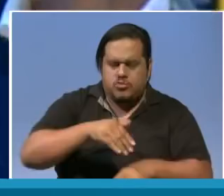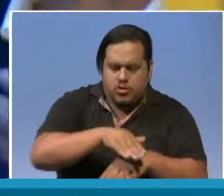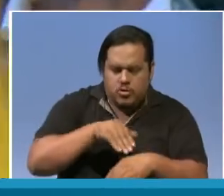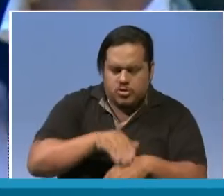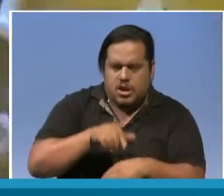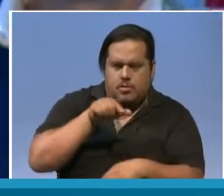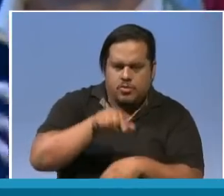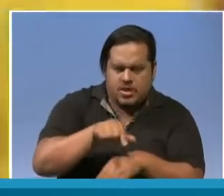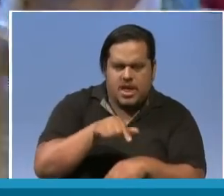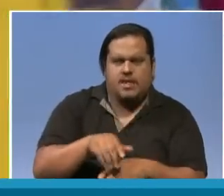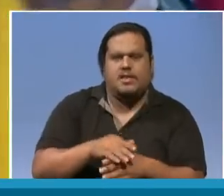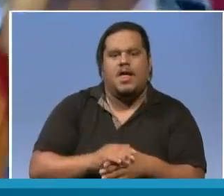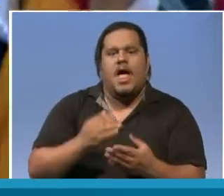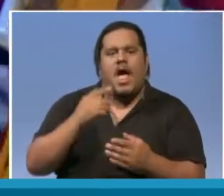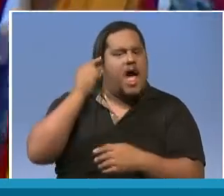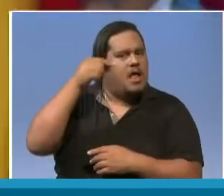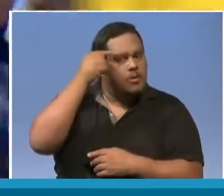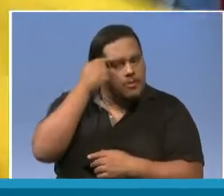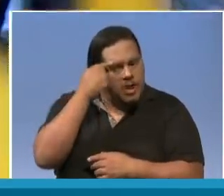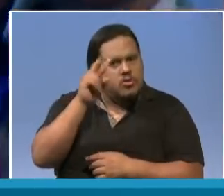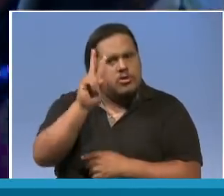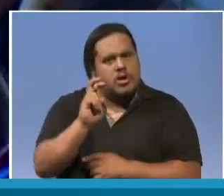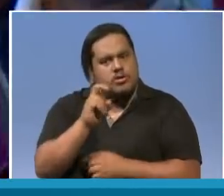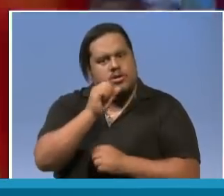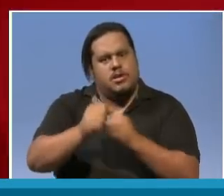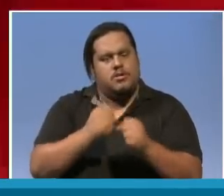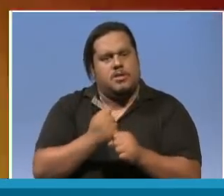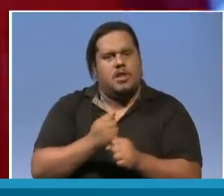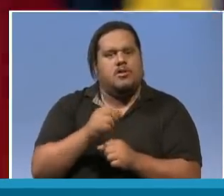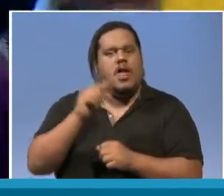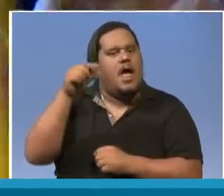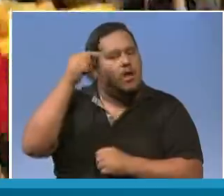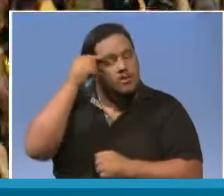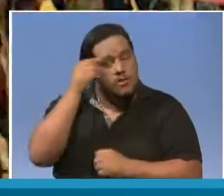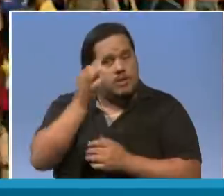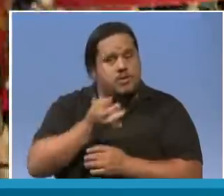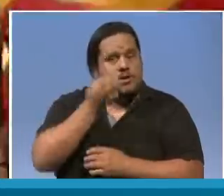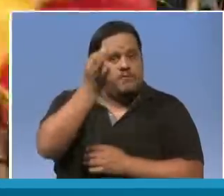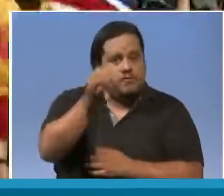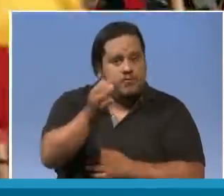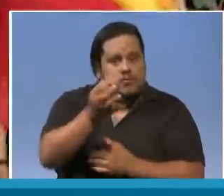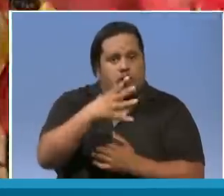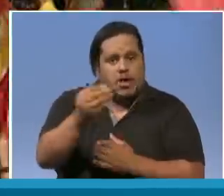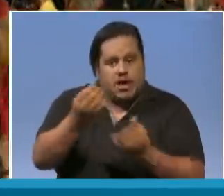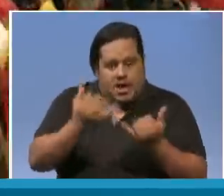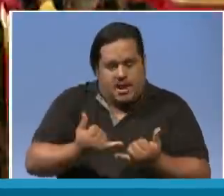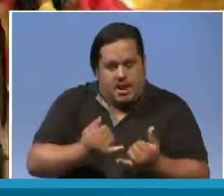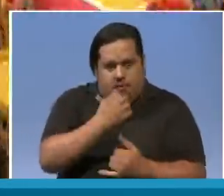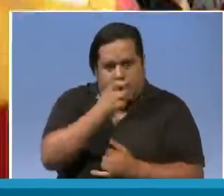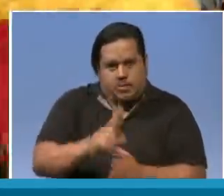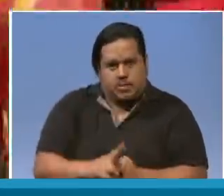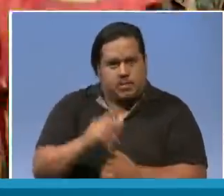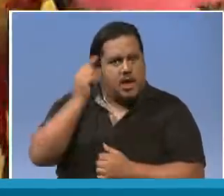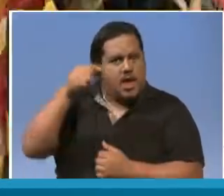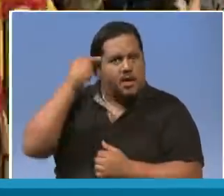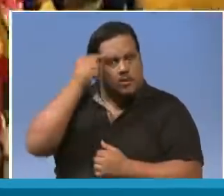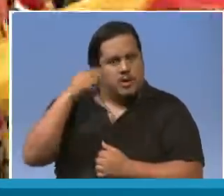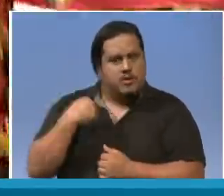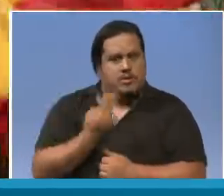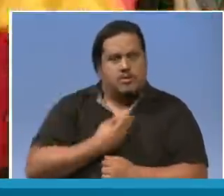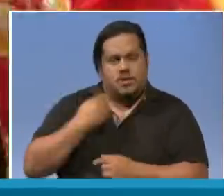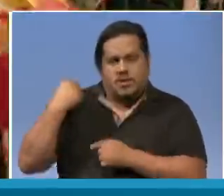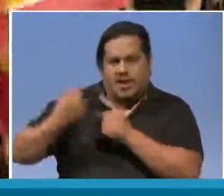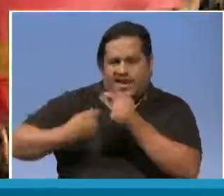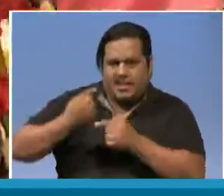gobierno del bicentenario, al gobierno del futuro y presente de Costa Rica, al gobierno de nuestra